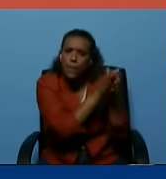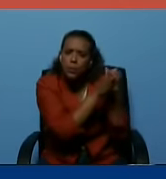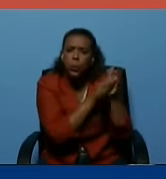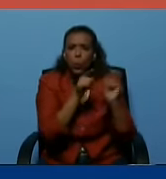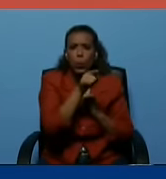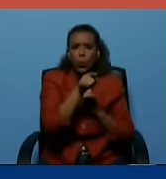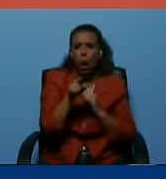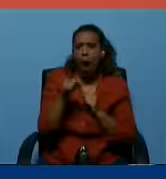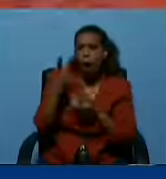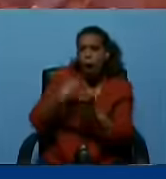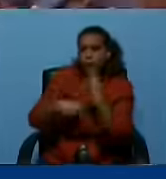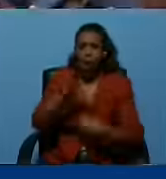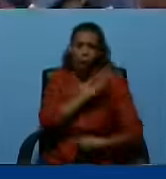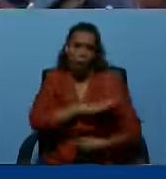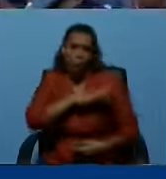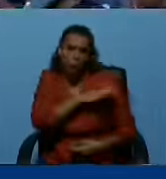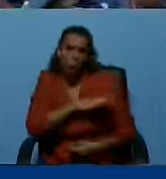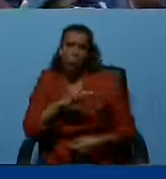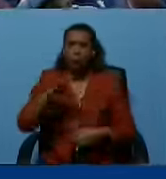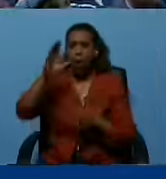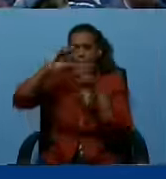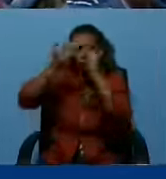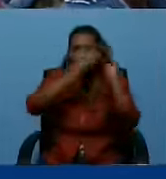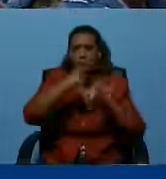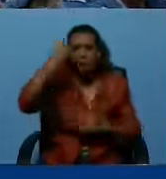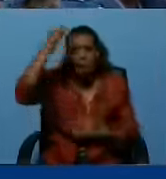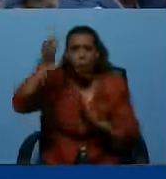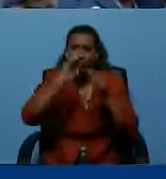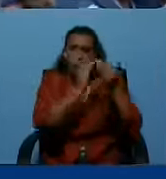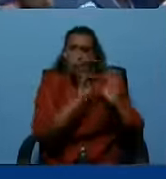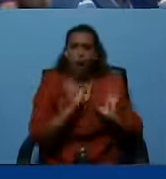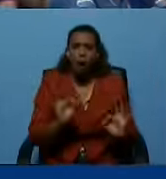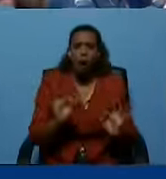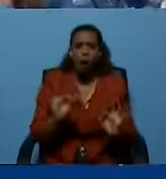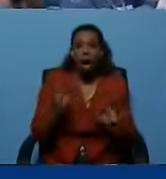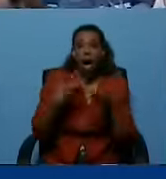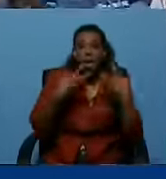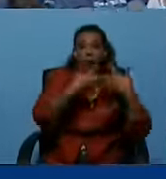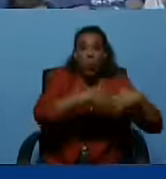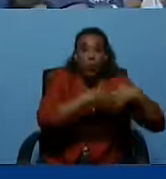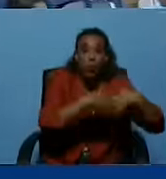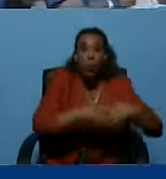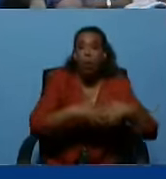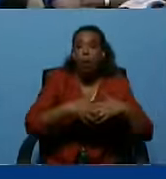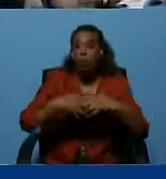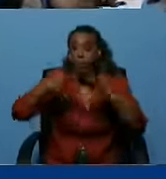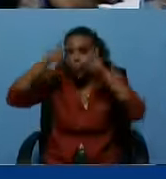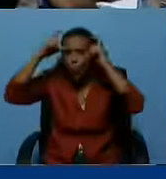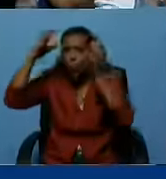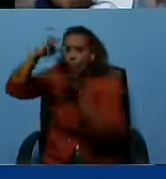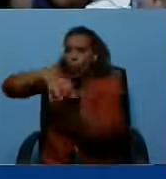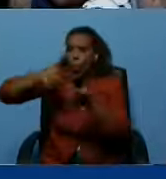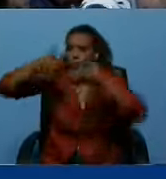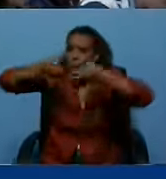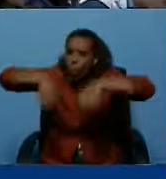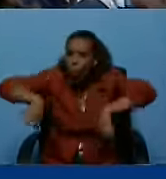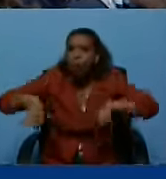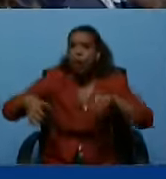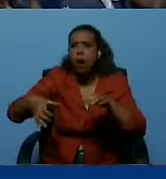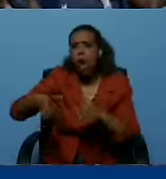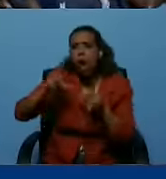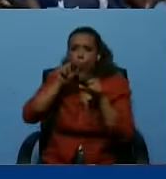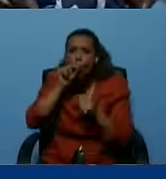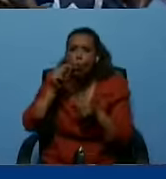emprendedores, cooperativistas, comuneros, comuneras, industriales, agroindustriales, productores agrícolas.